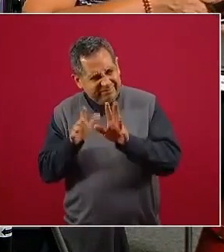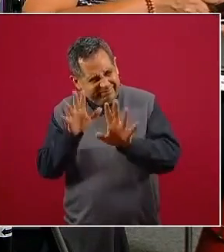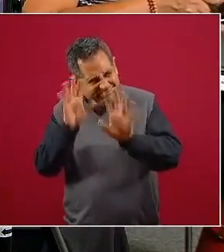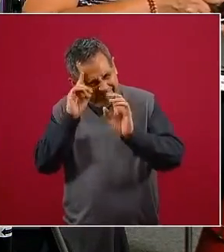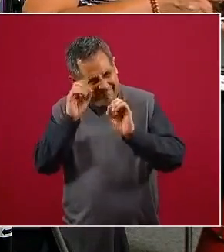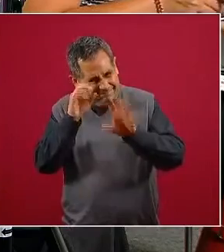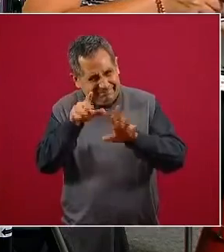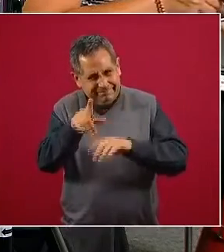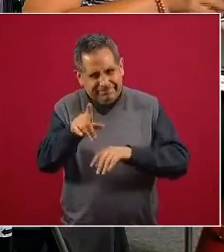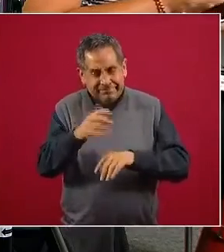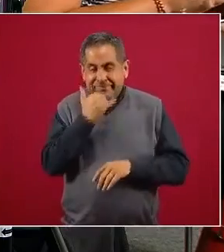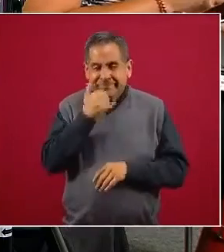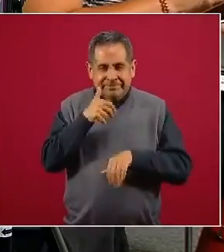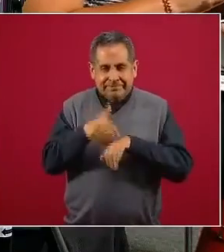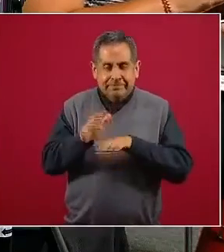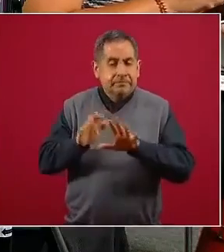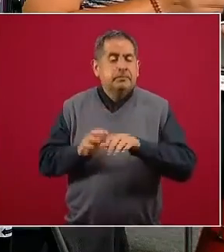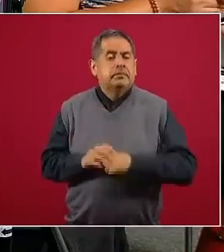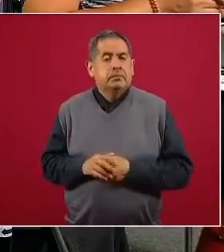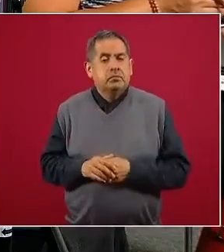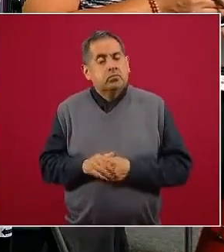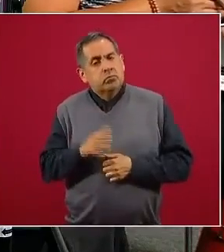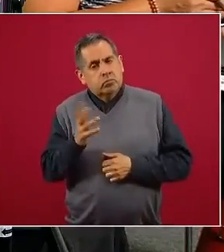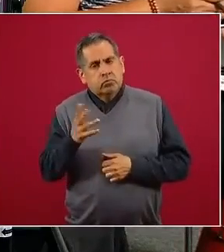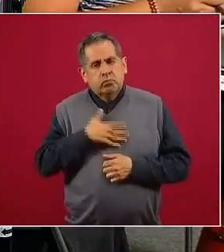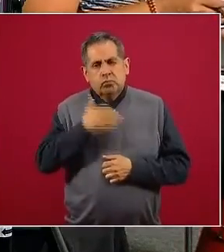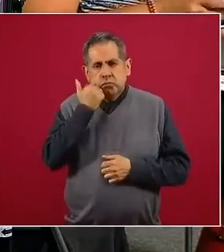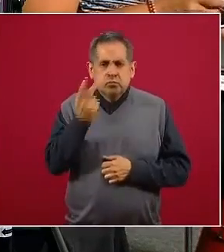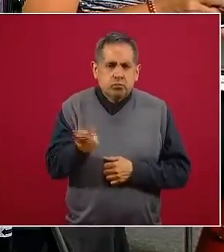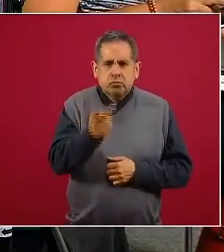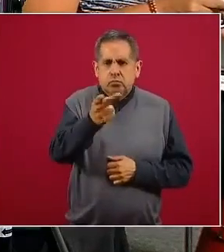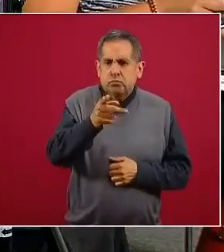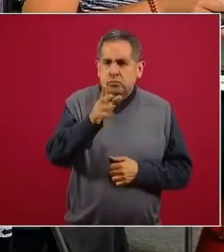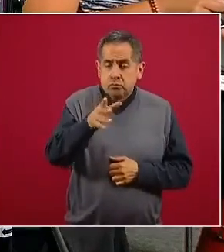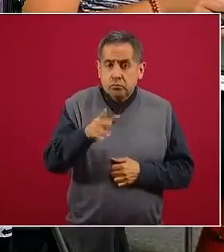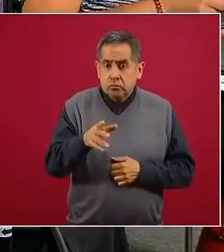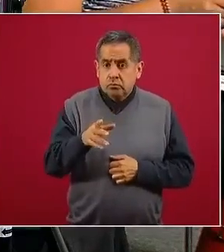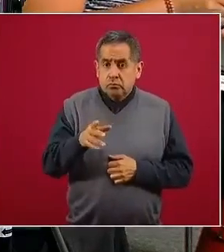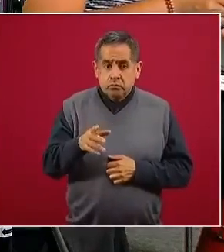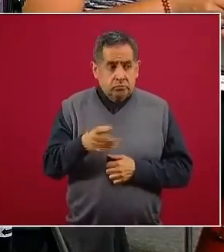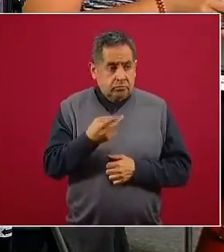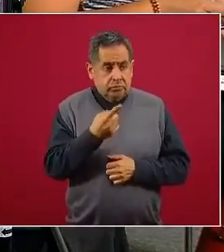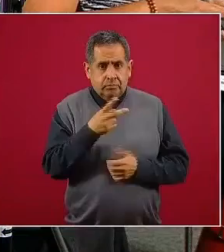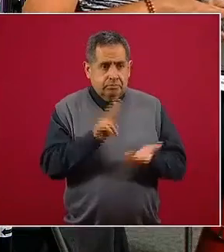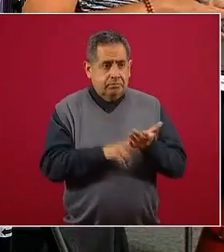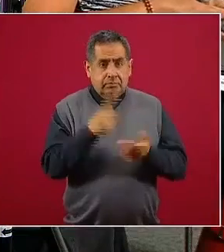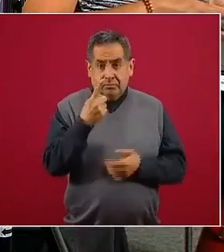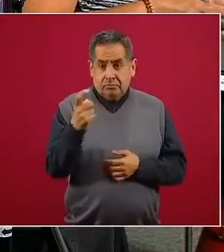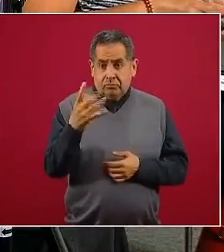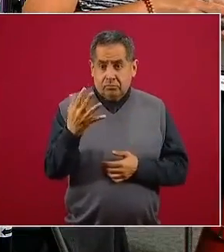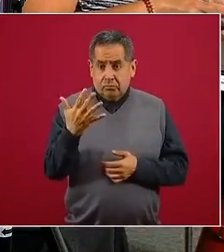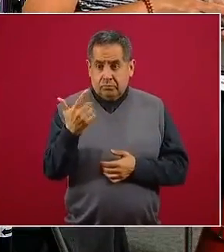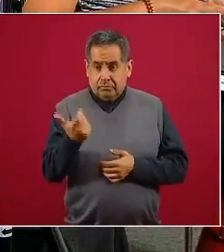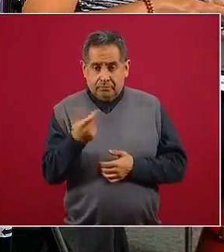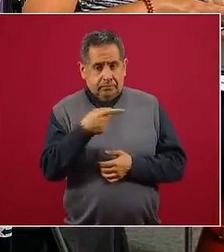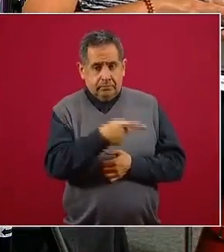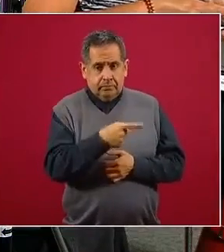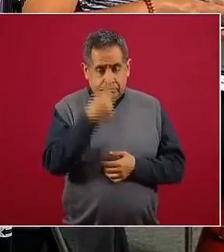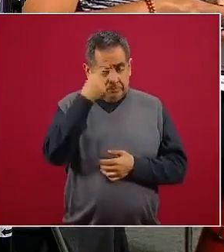así, sí. No quiero inventar el número. Y entonces yo le quisiera preguntar, vale 150 pesos la prueba, pero por ejemplo a mí que ya me